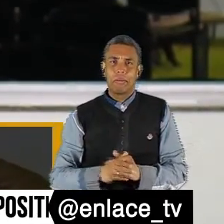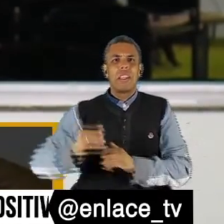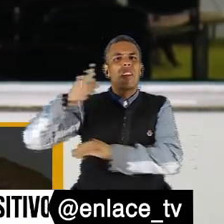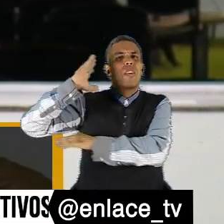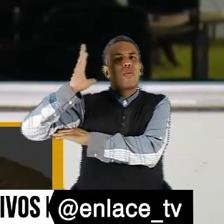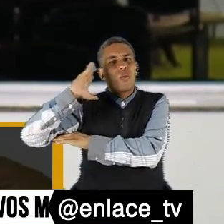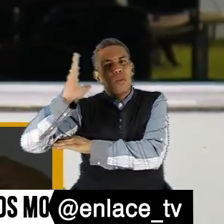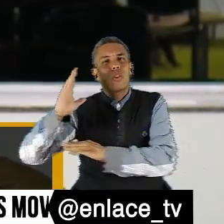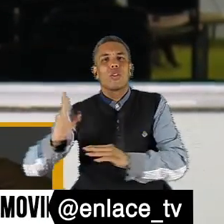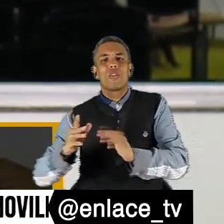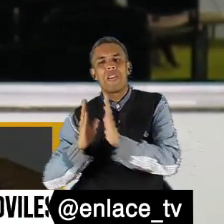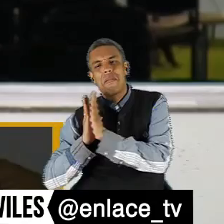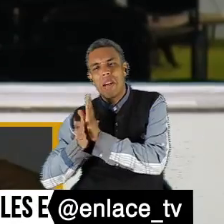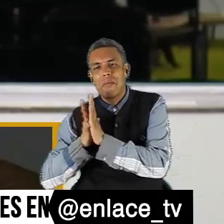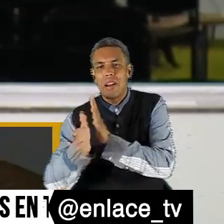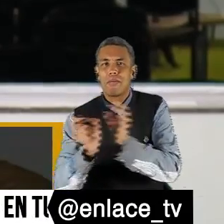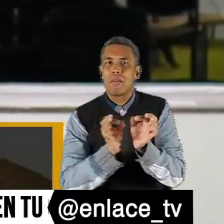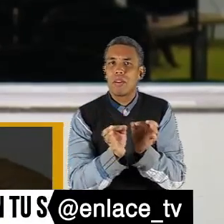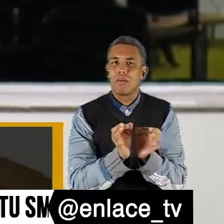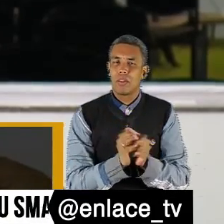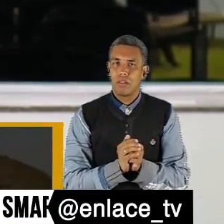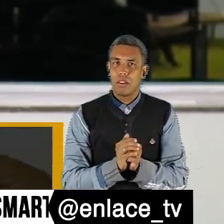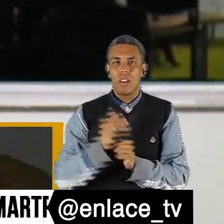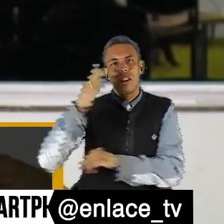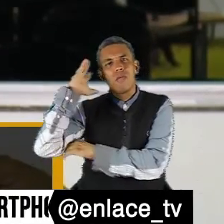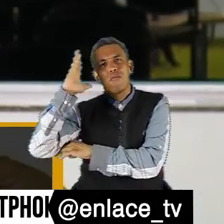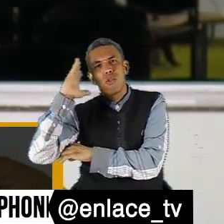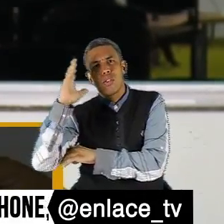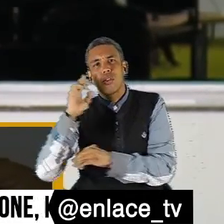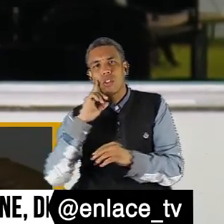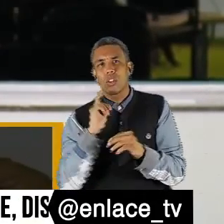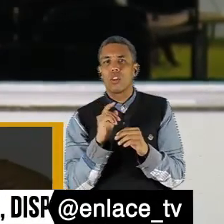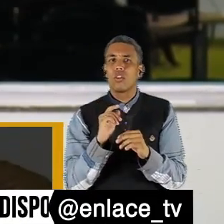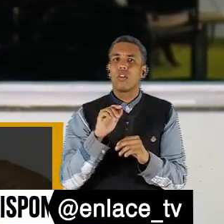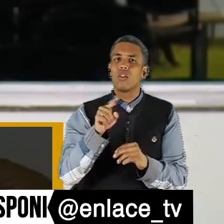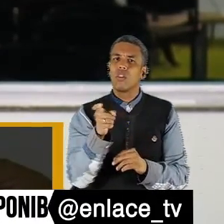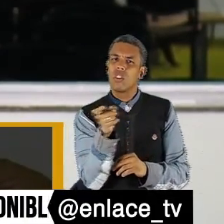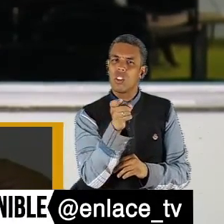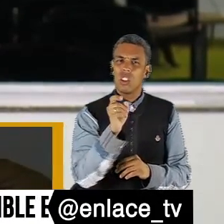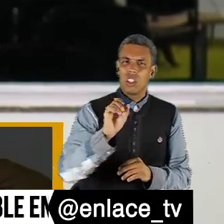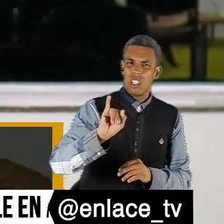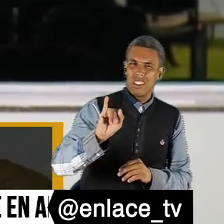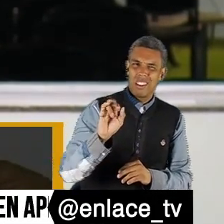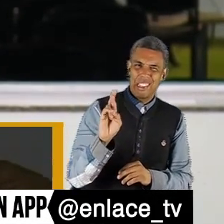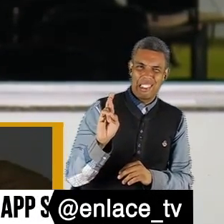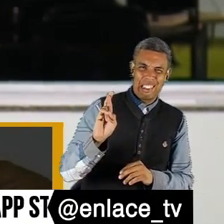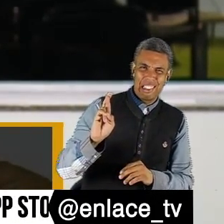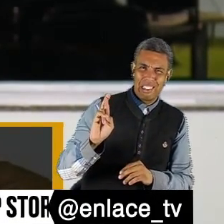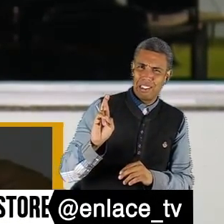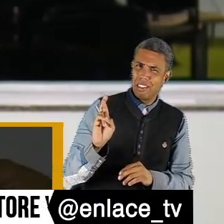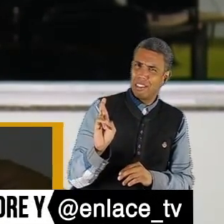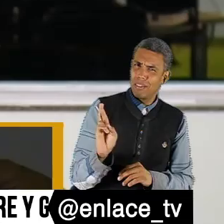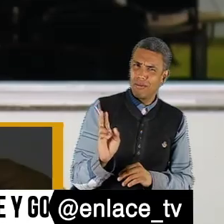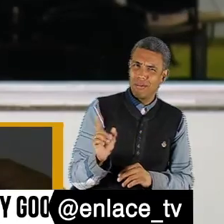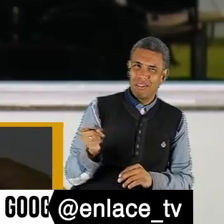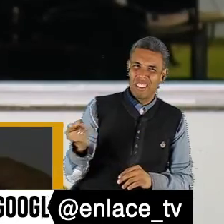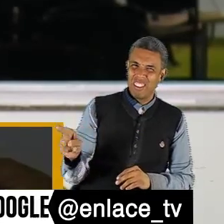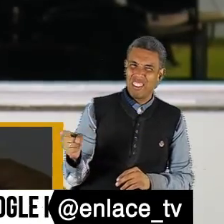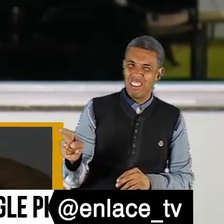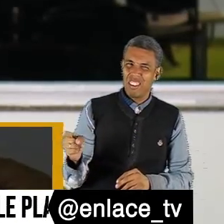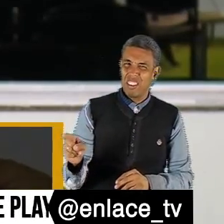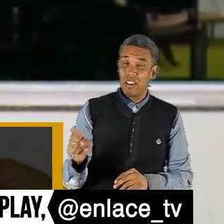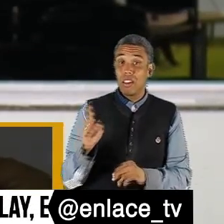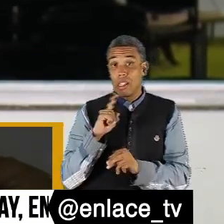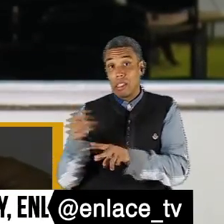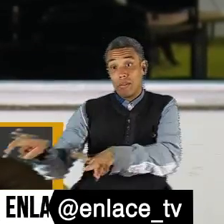exposiciones la primera exposición GIR. Creo que es un logro muy importante para el sector agropecuario de nuestra ciudad,